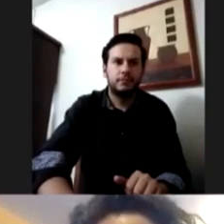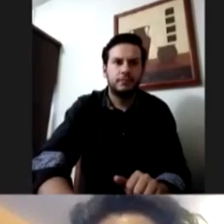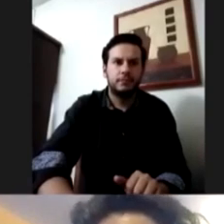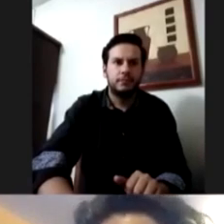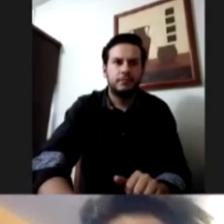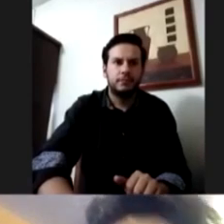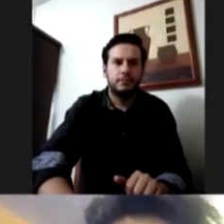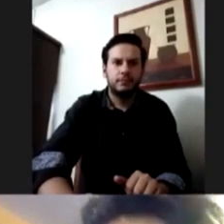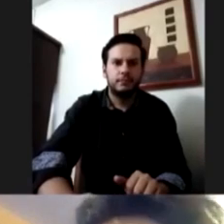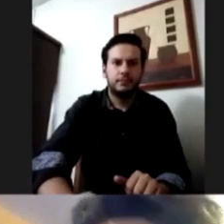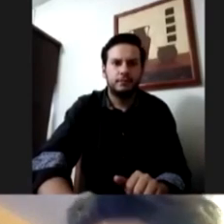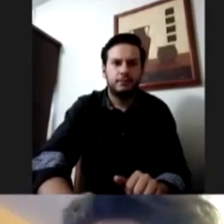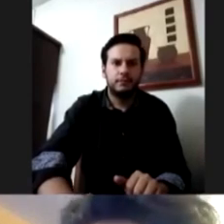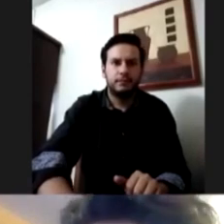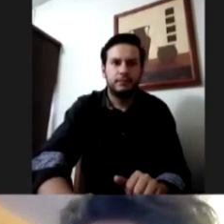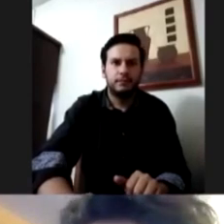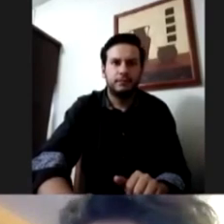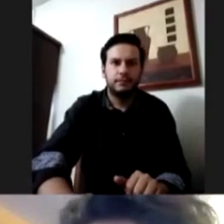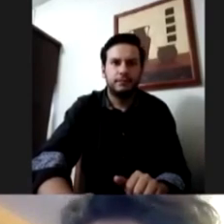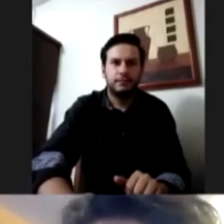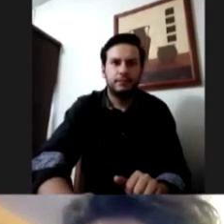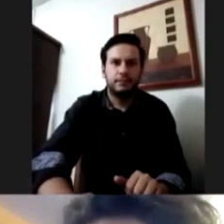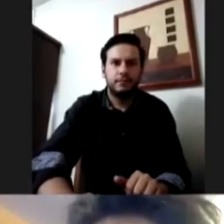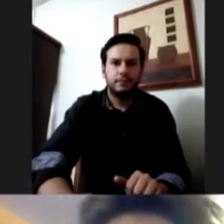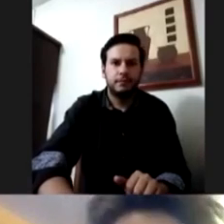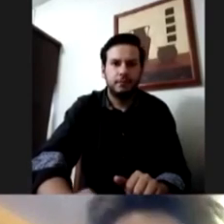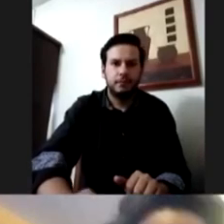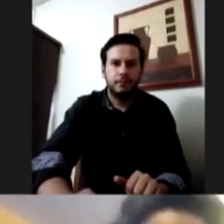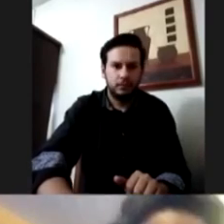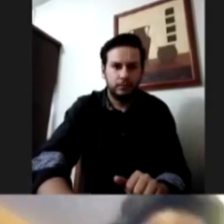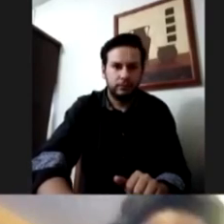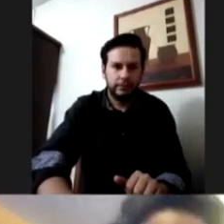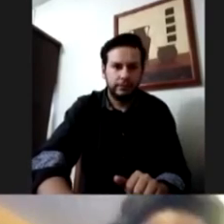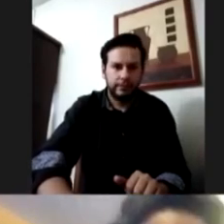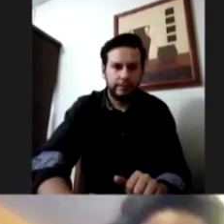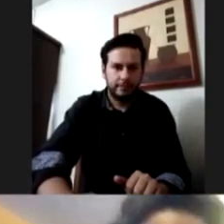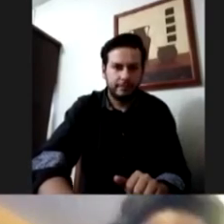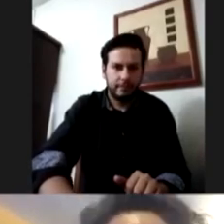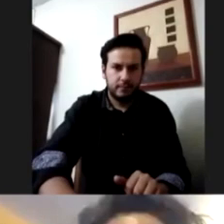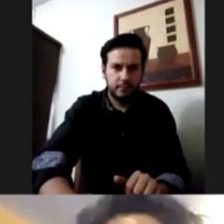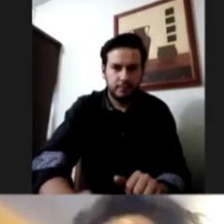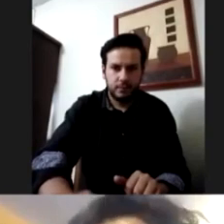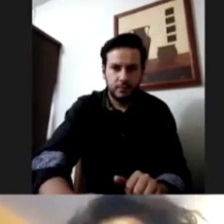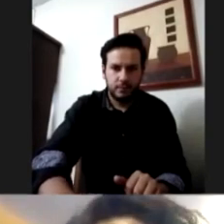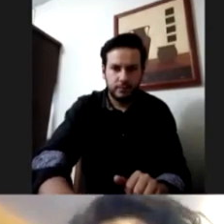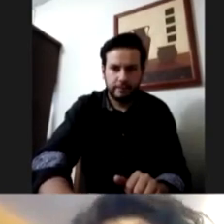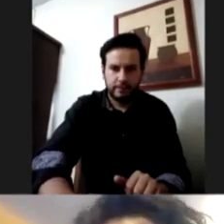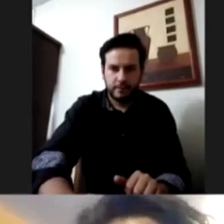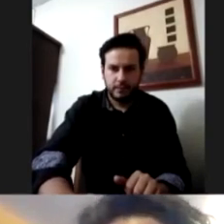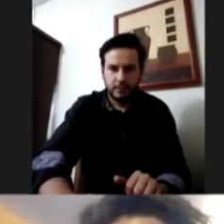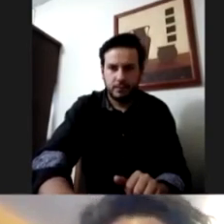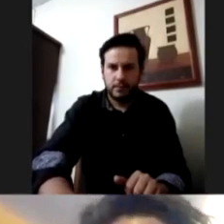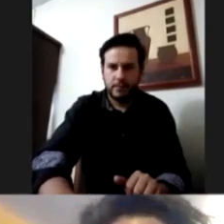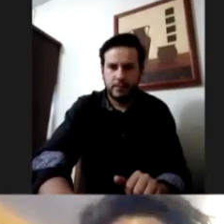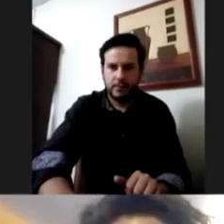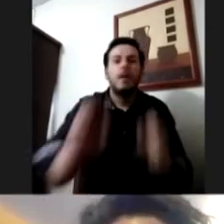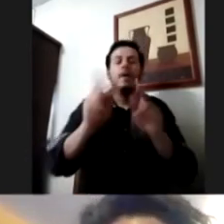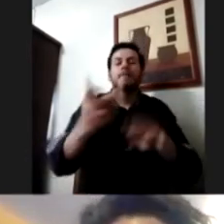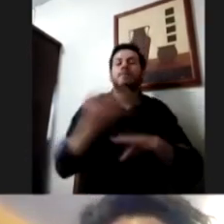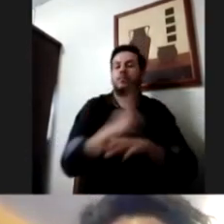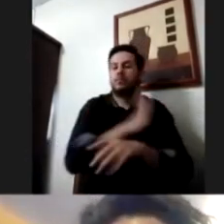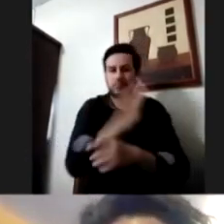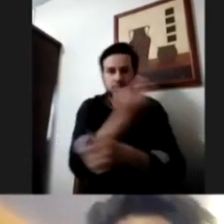Perdóname, tienes silenciado tu micro, Jennifer. Ya, ahora sí, disculpen. Pues buenas tardes a todas y